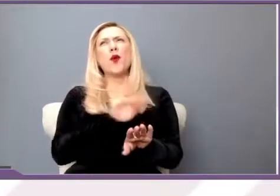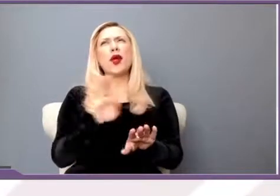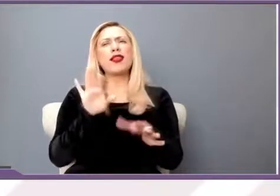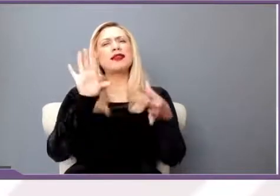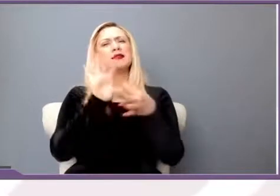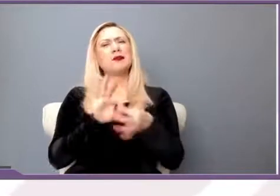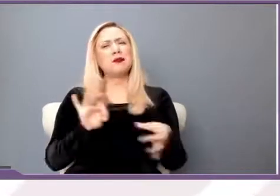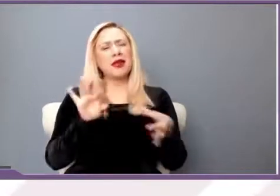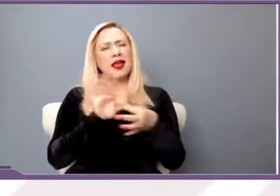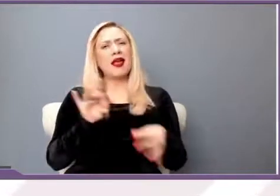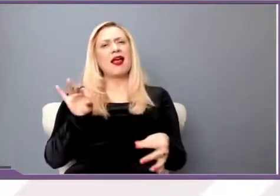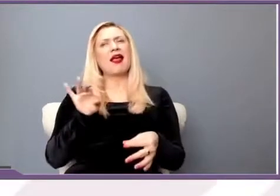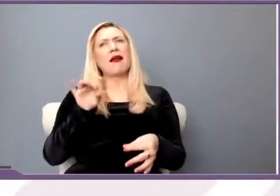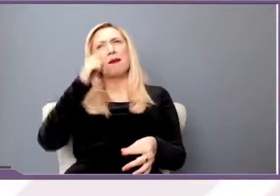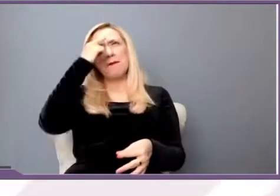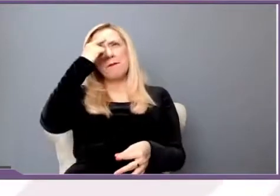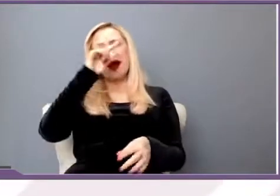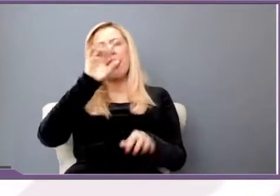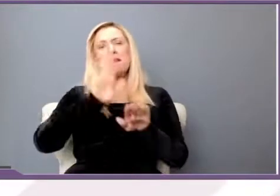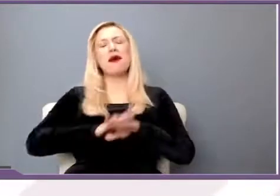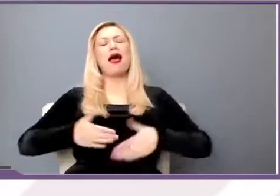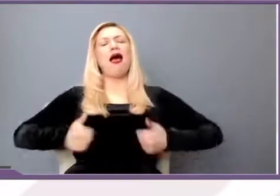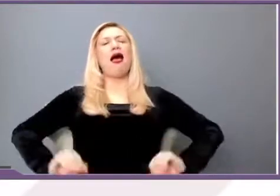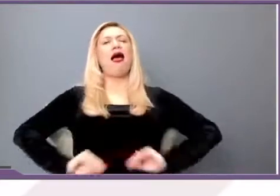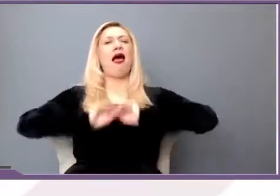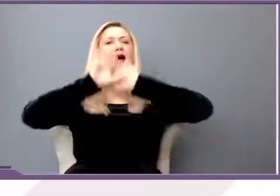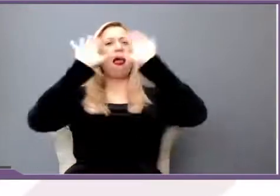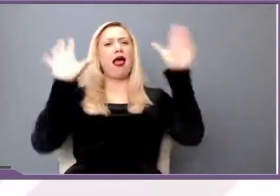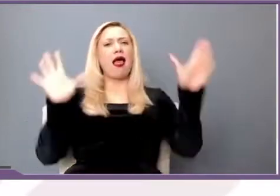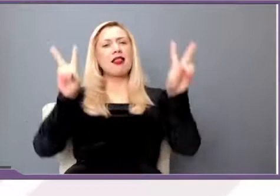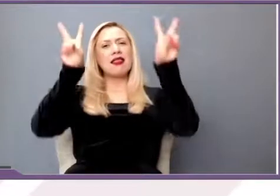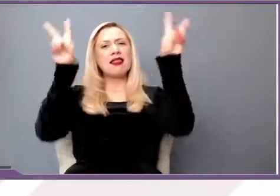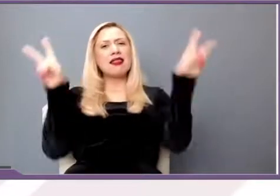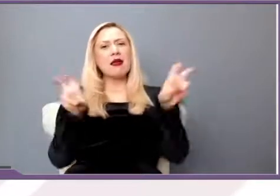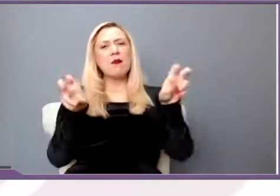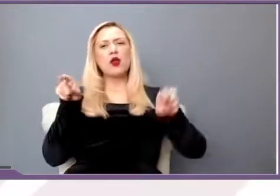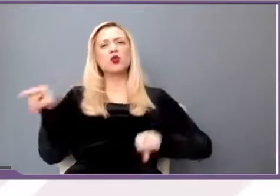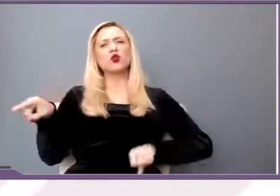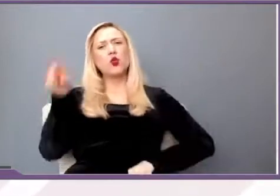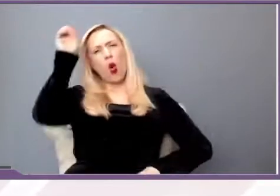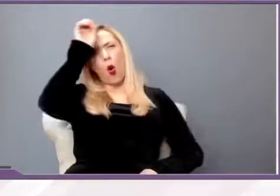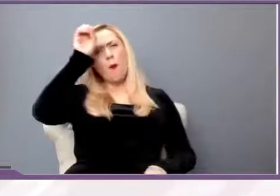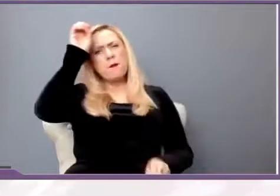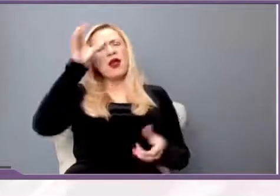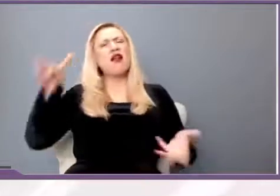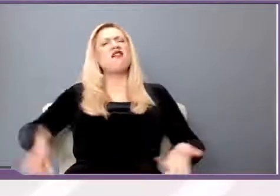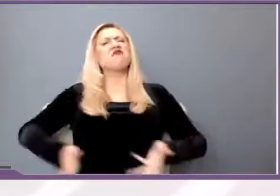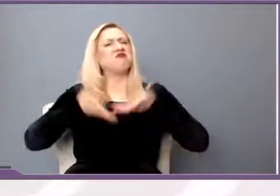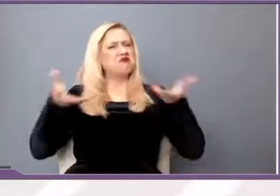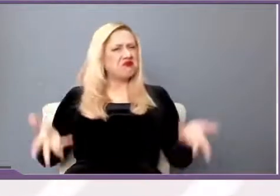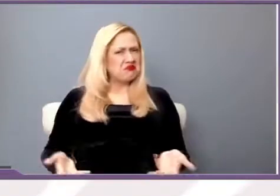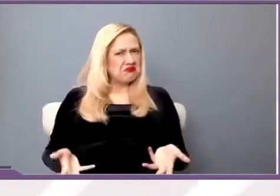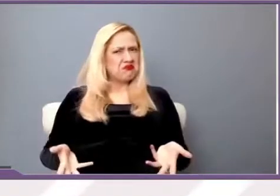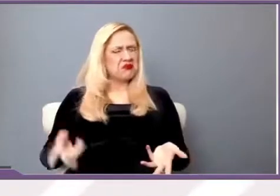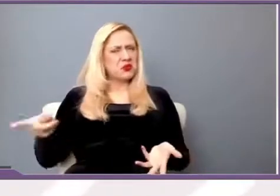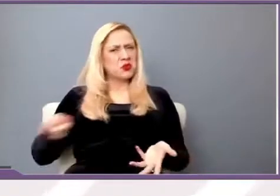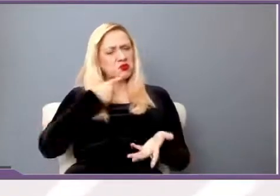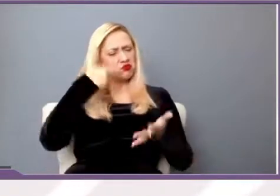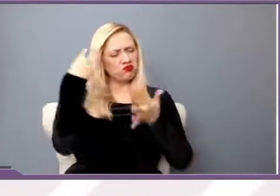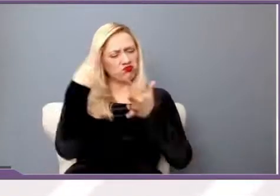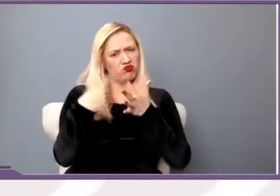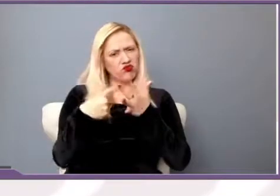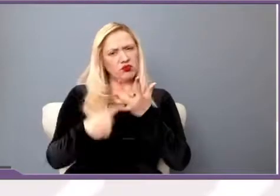tú decir para ampliar este contexto inicial sobre el tema? ¿Cuál es tu punto de vista y qué elementos nos podrías hablar para